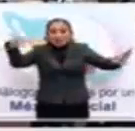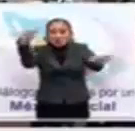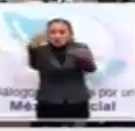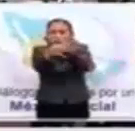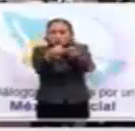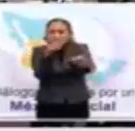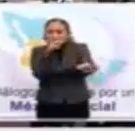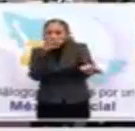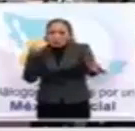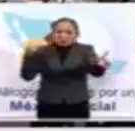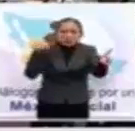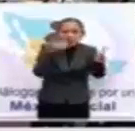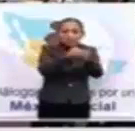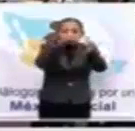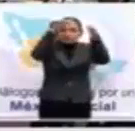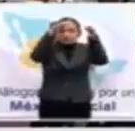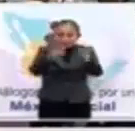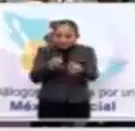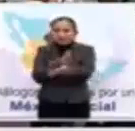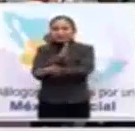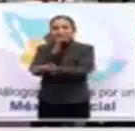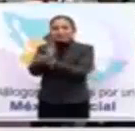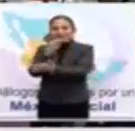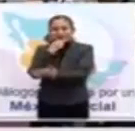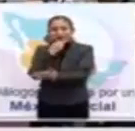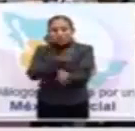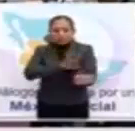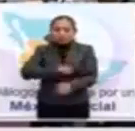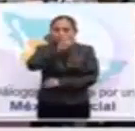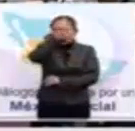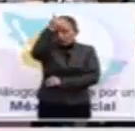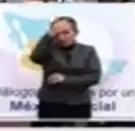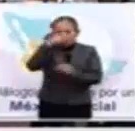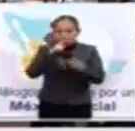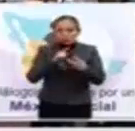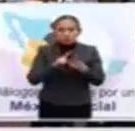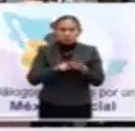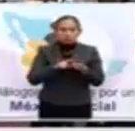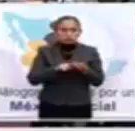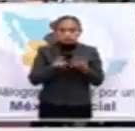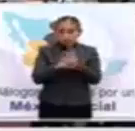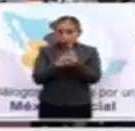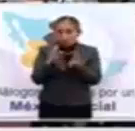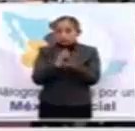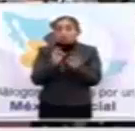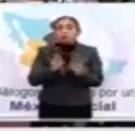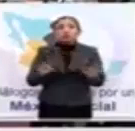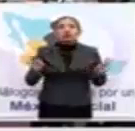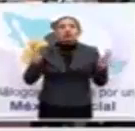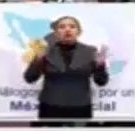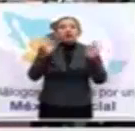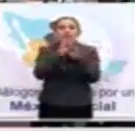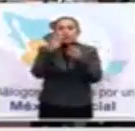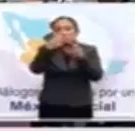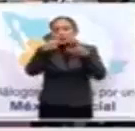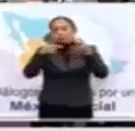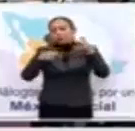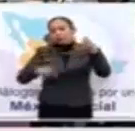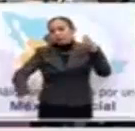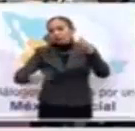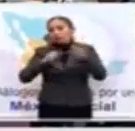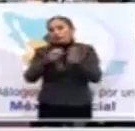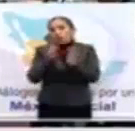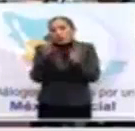¿no? Que permita efectivamente intervenir. Y la otra también un elemento que debe tener elementos de derecho